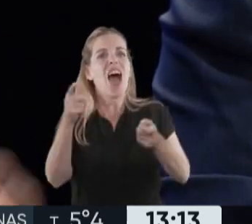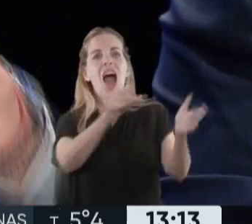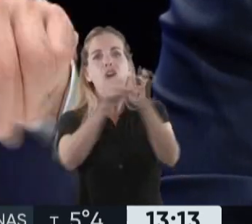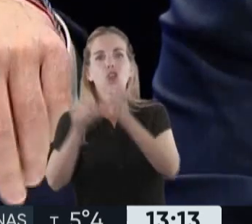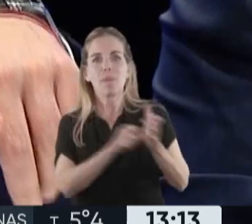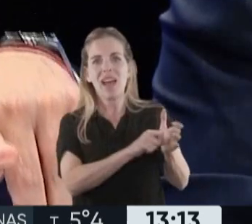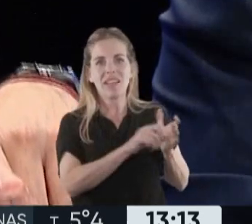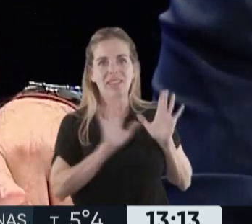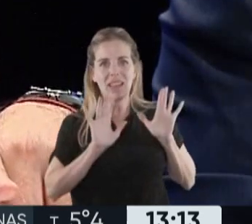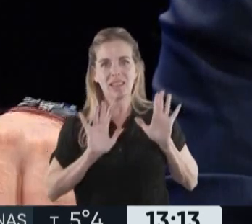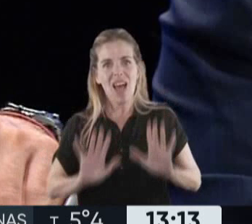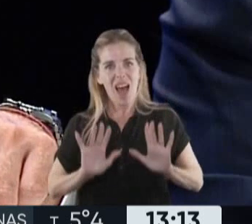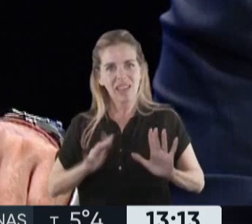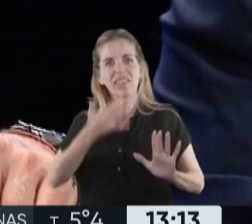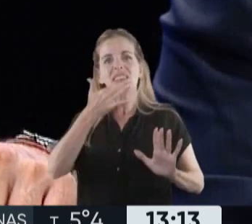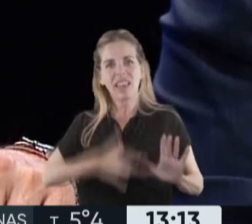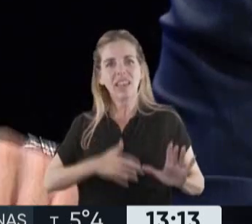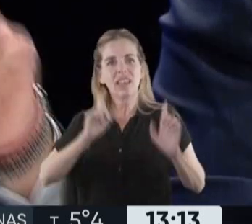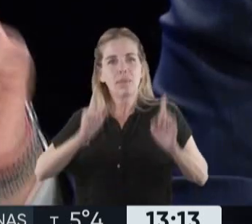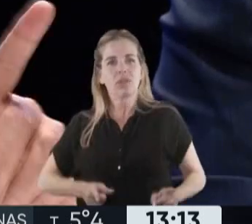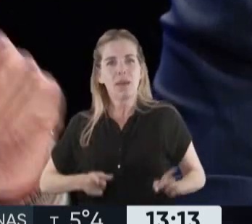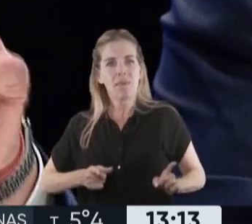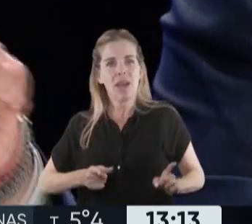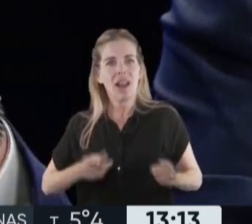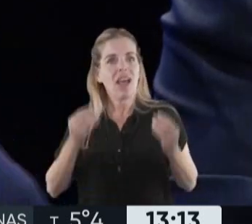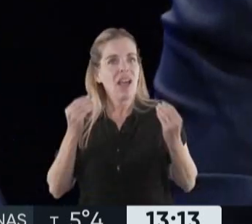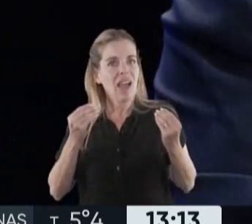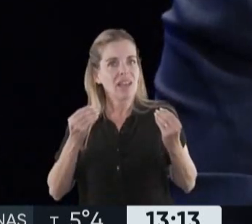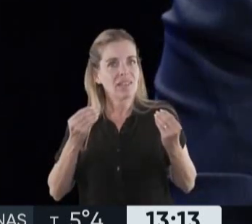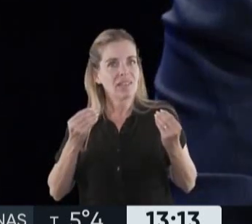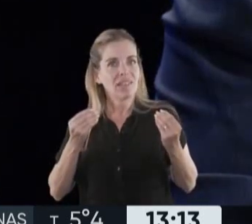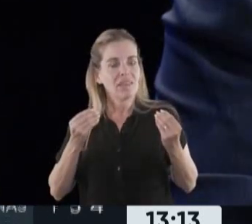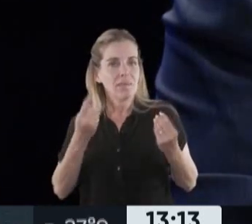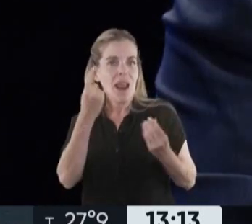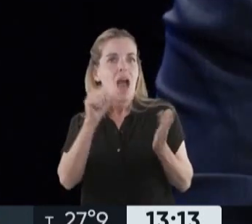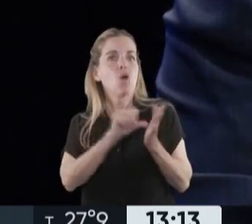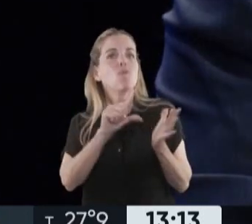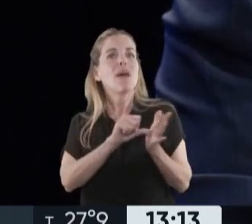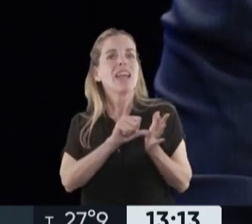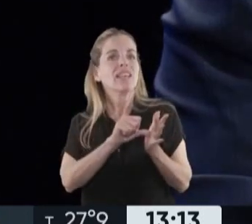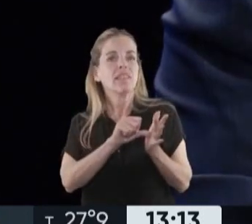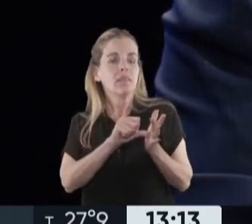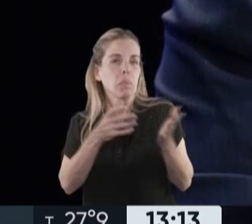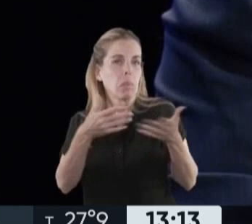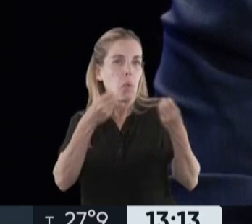Y ahí también entendimos la importancia que tiene para un país